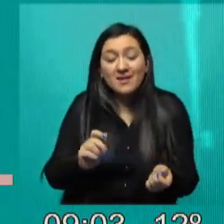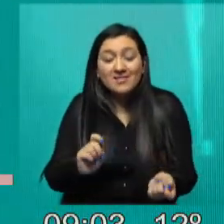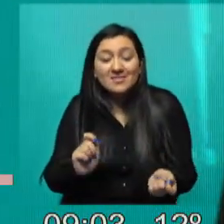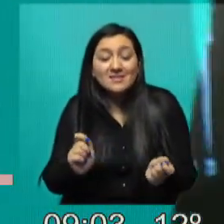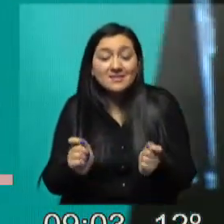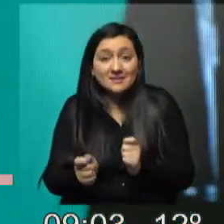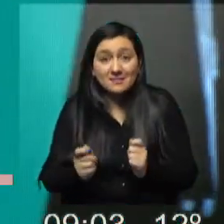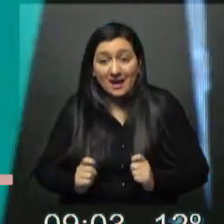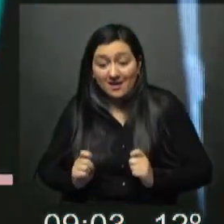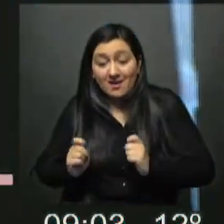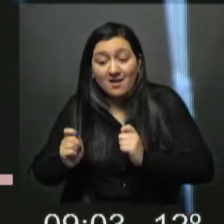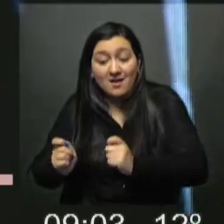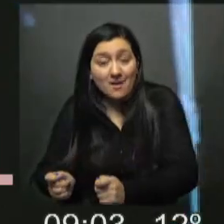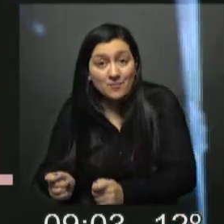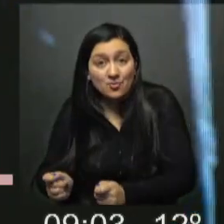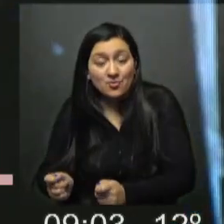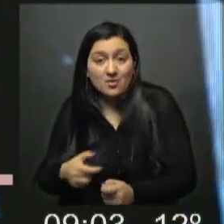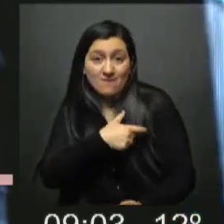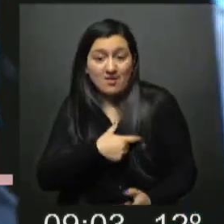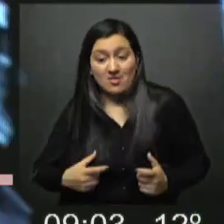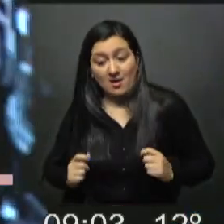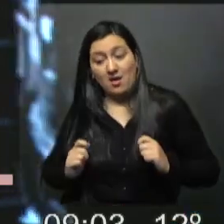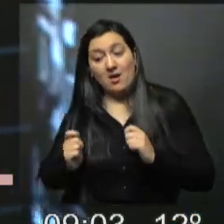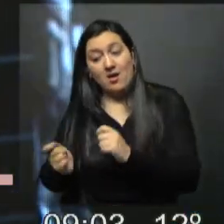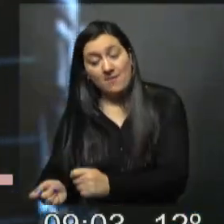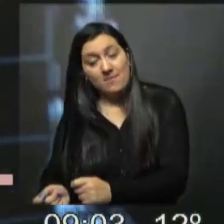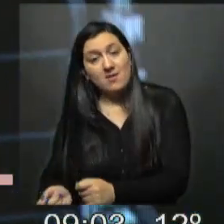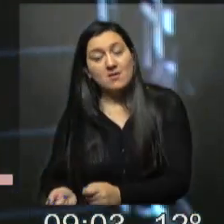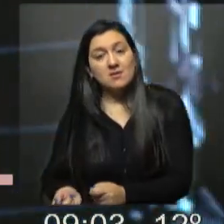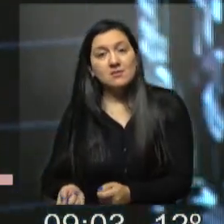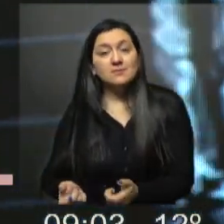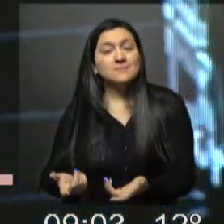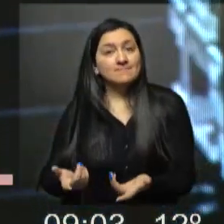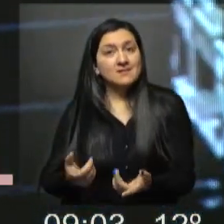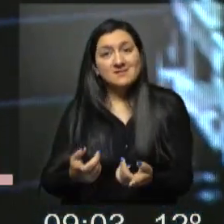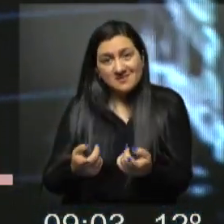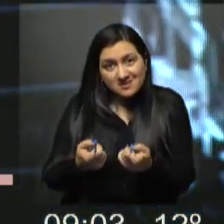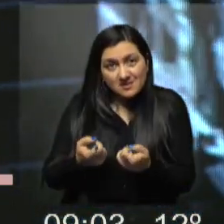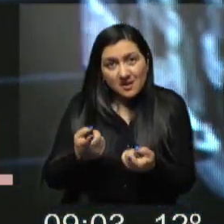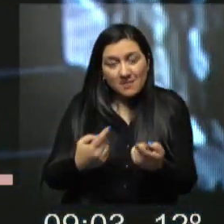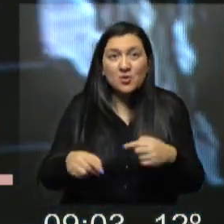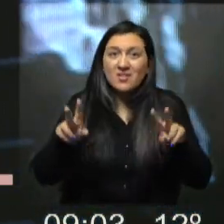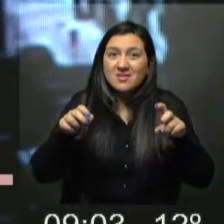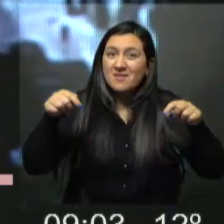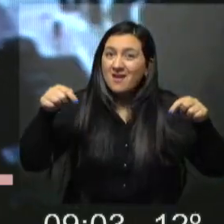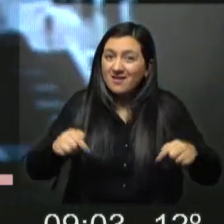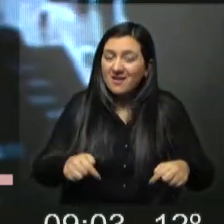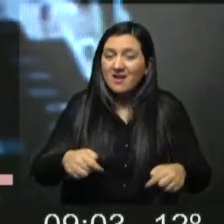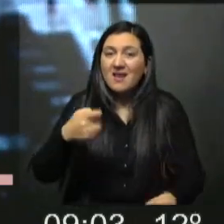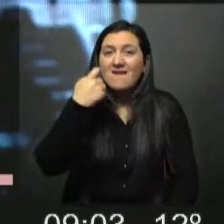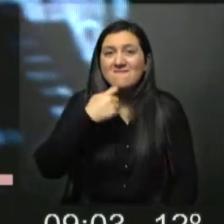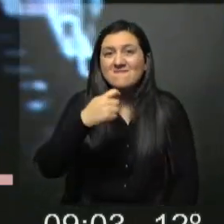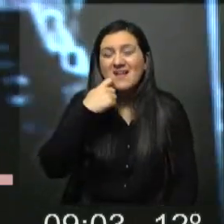reglas en Brasil, es algo uh-huh. previsible. El asunto aquí me parece que es la falta